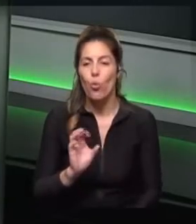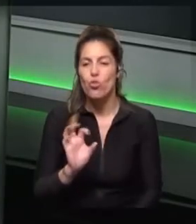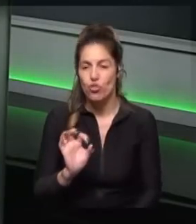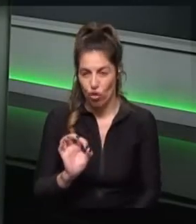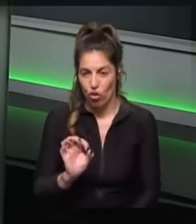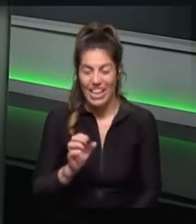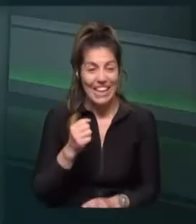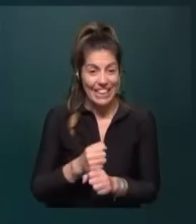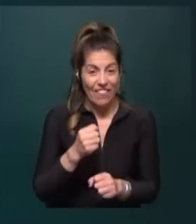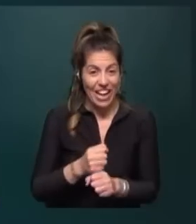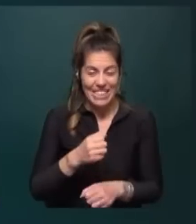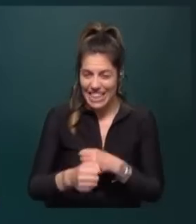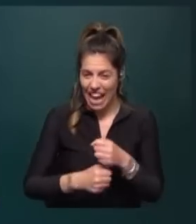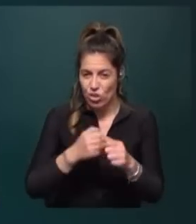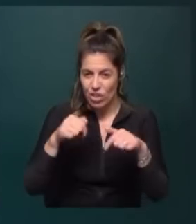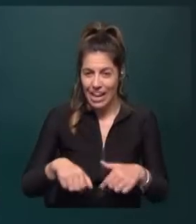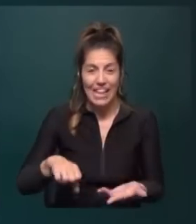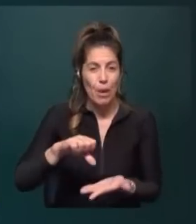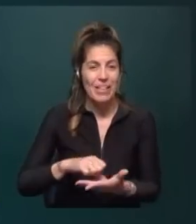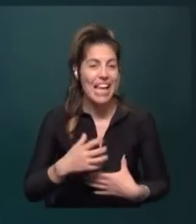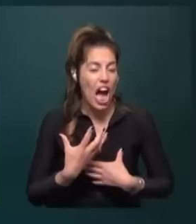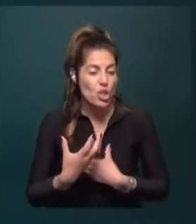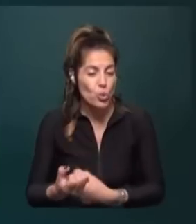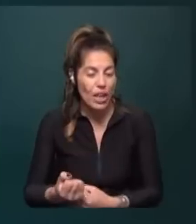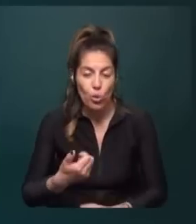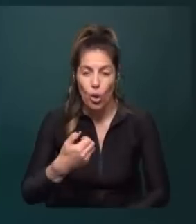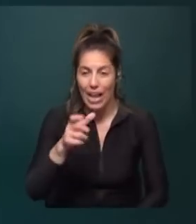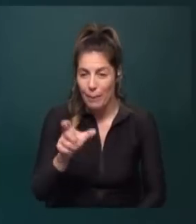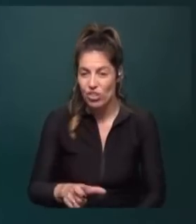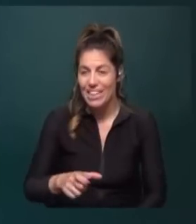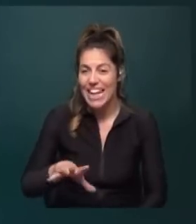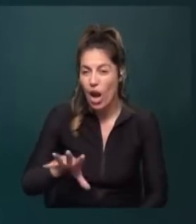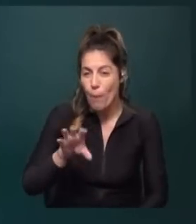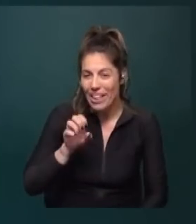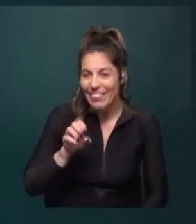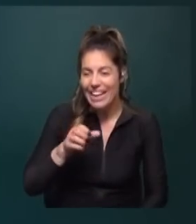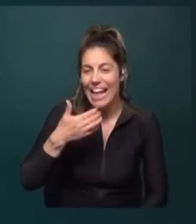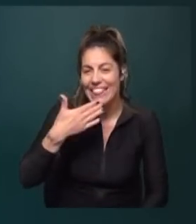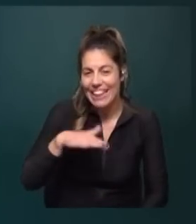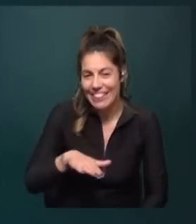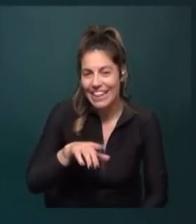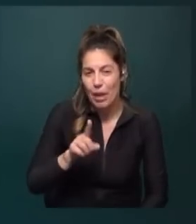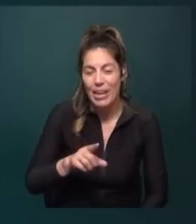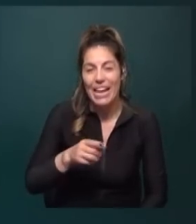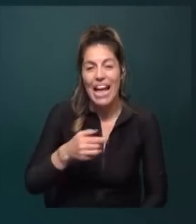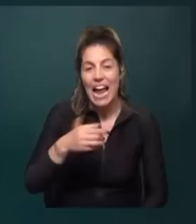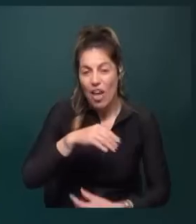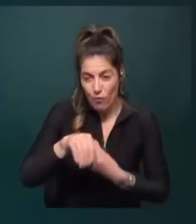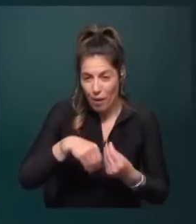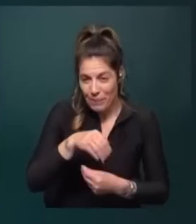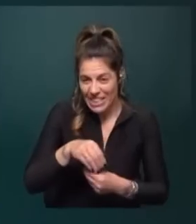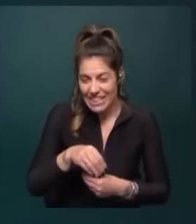justamente ayudando a las personas comprender el fenómeno ayudando a las familias a comprender el fenómeno